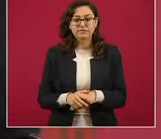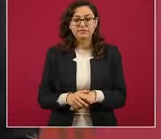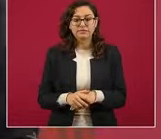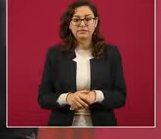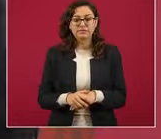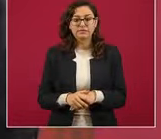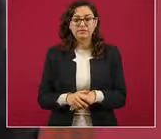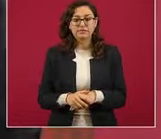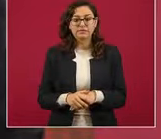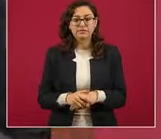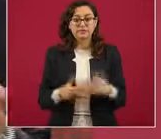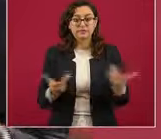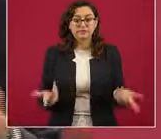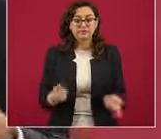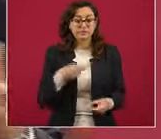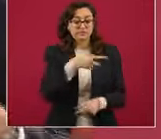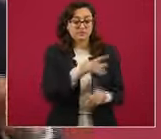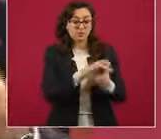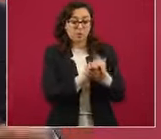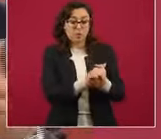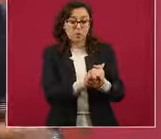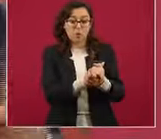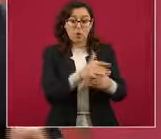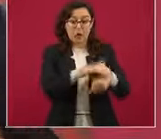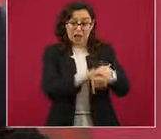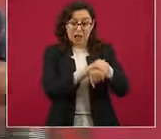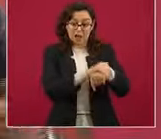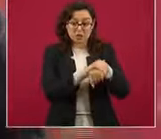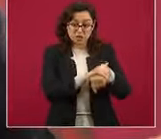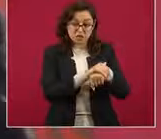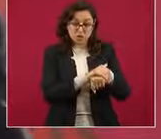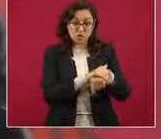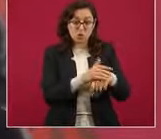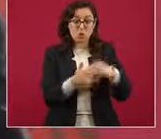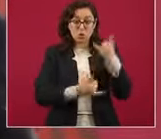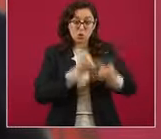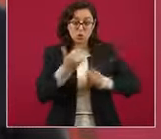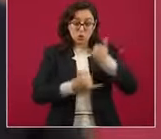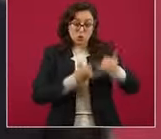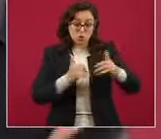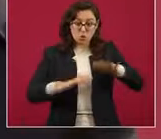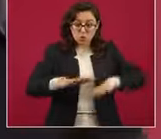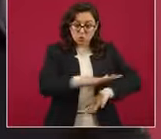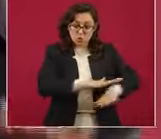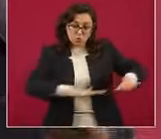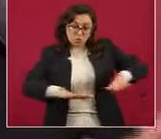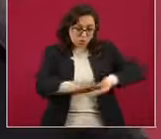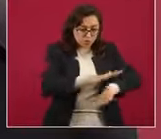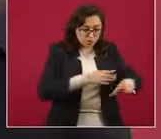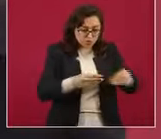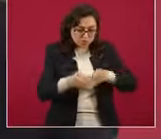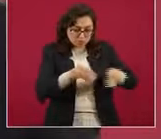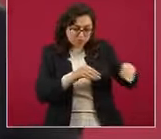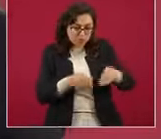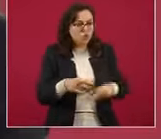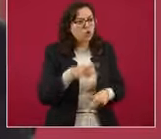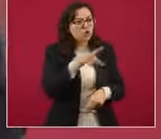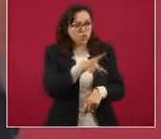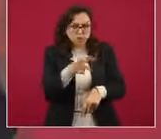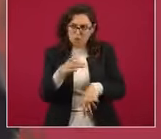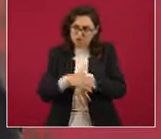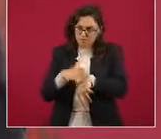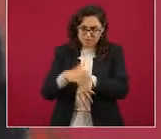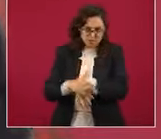Que el que jugaba dominó, que era su amigo, lo encampanaron, le dijeron: si tú eres amigo del presidente, ¿por qué no le pides que te dé una